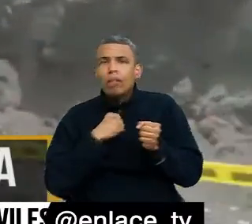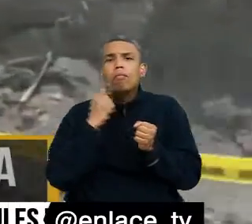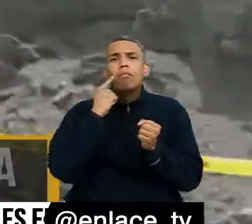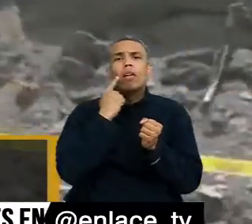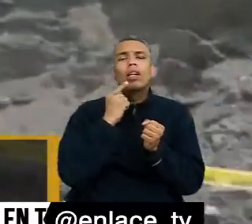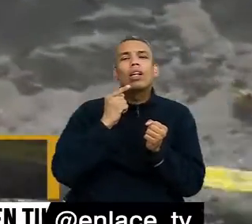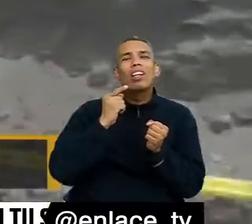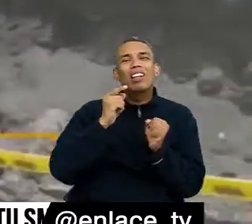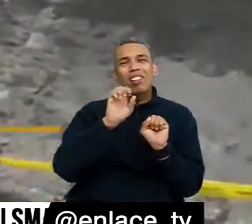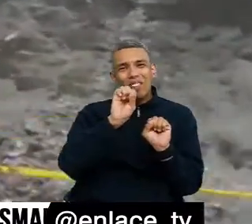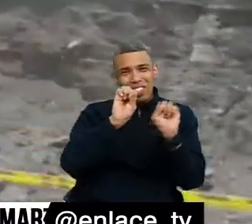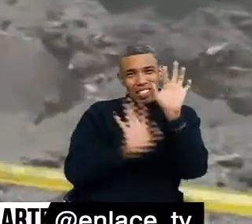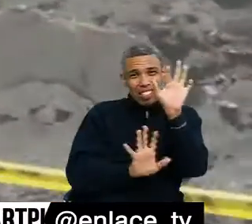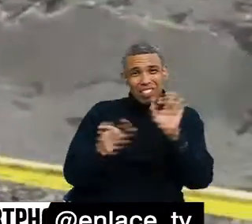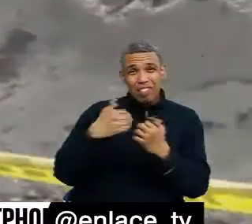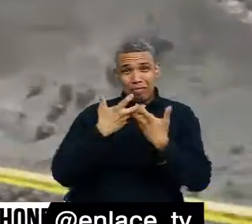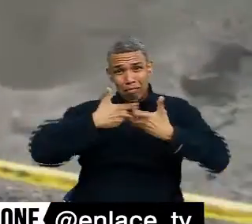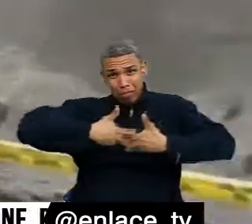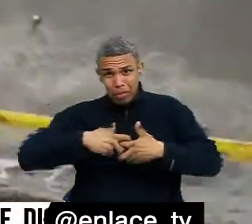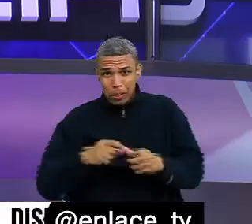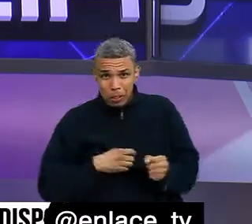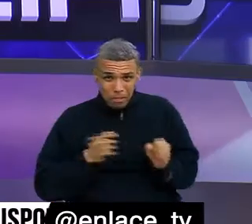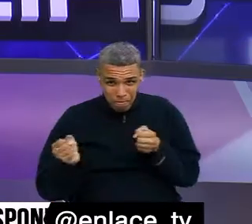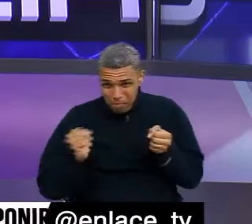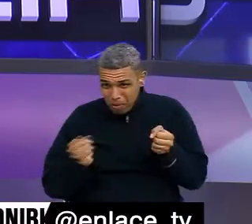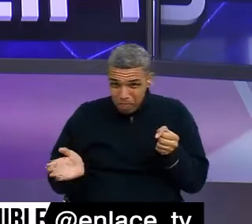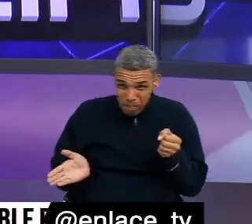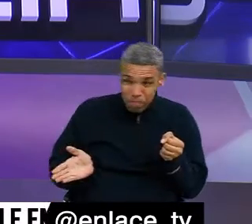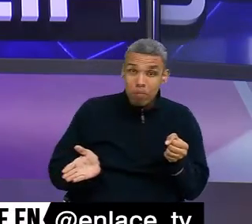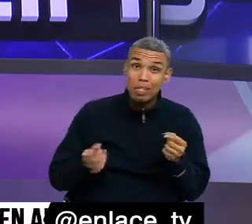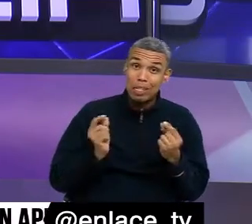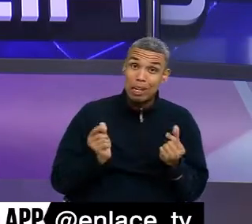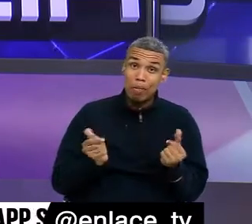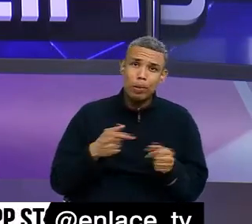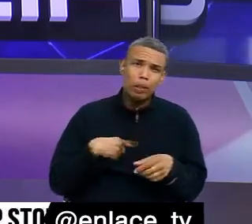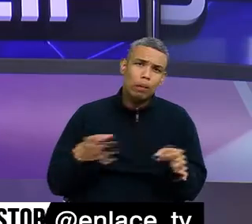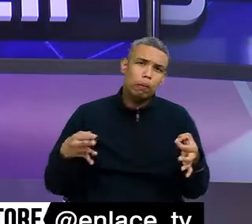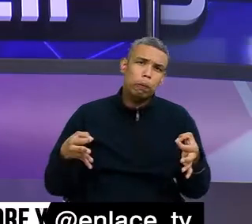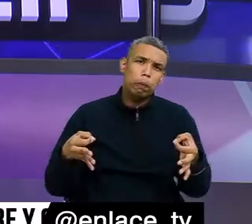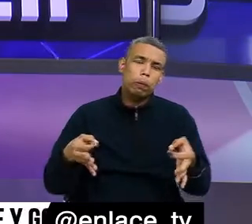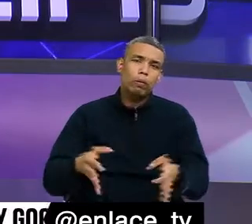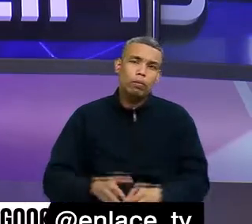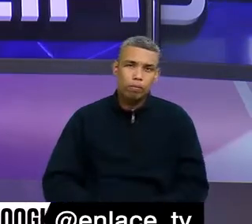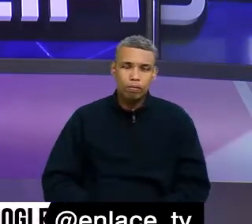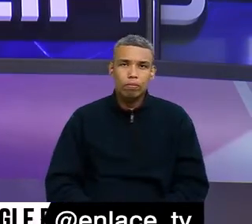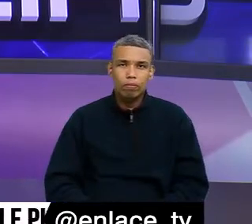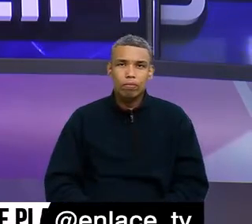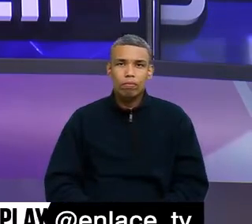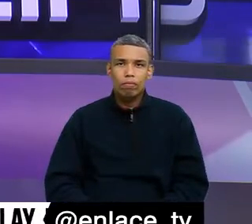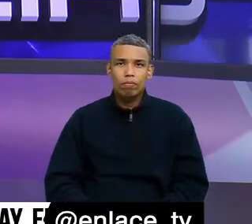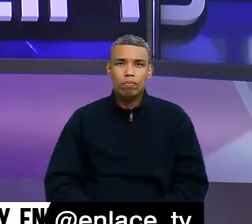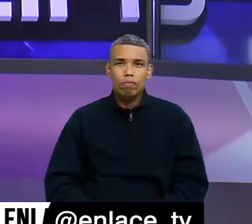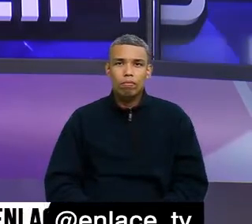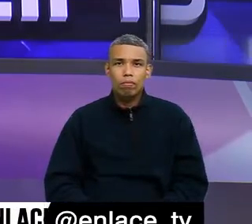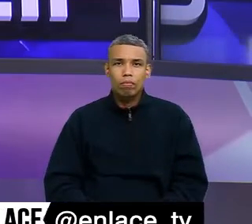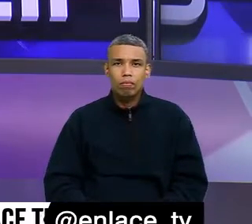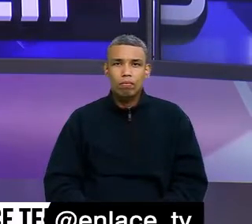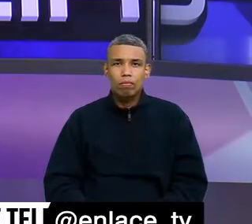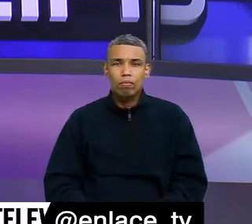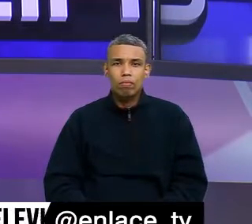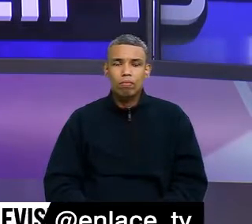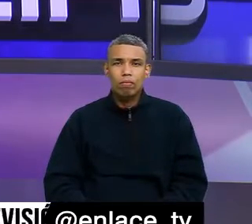con la regularidad y presteza que los usuarios demandan. Y en otras noticias, procesos de impugnación de juntas de acción comunal serán